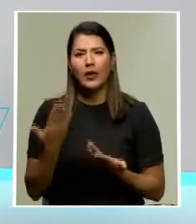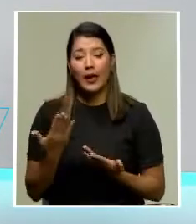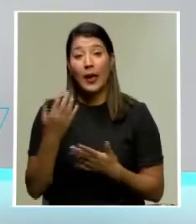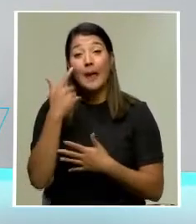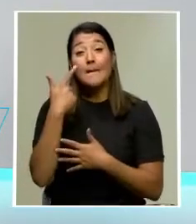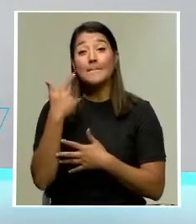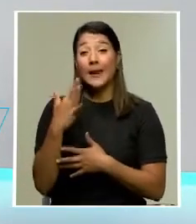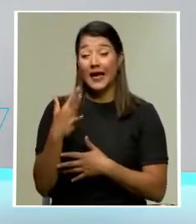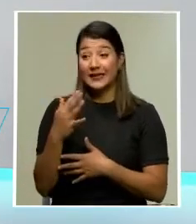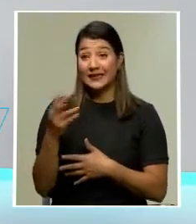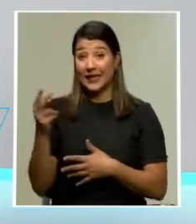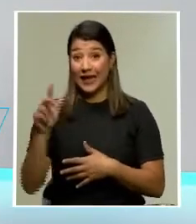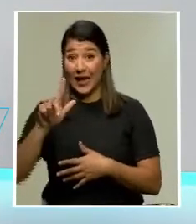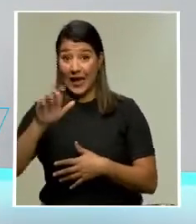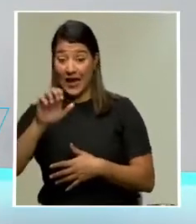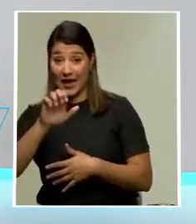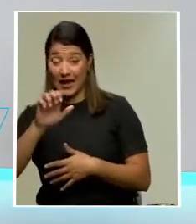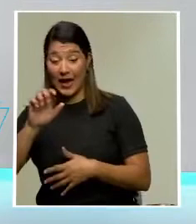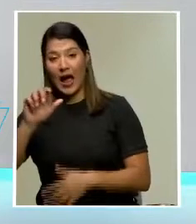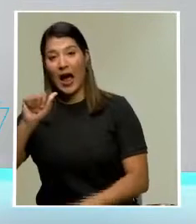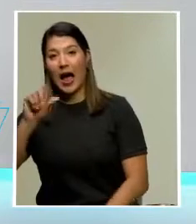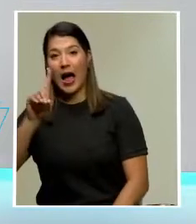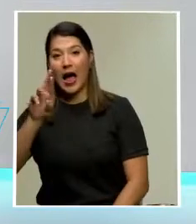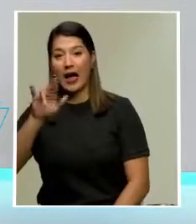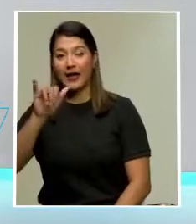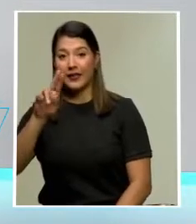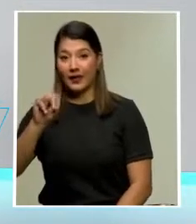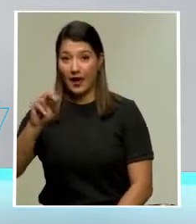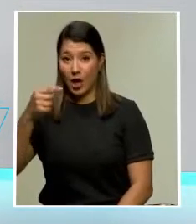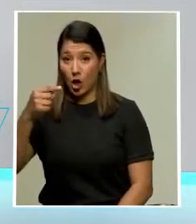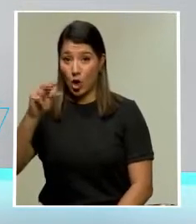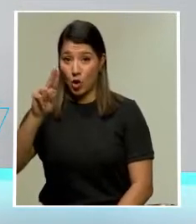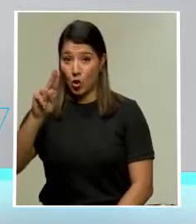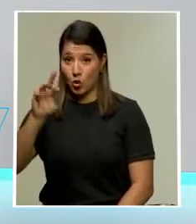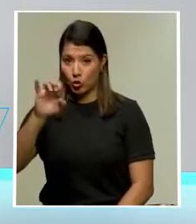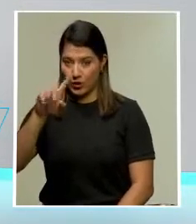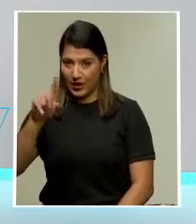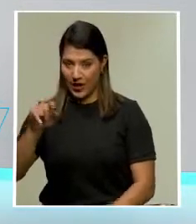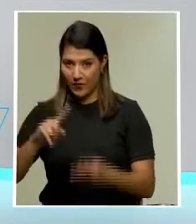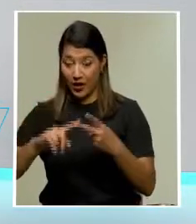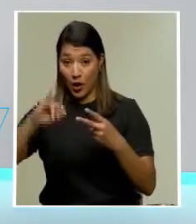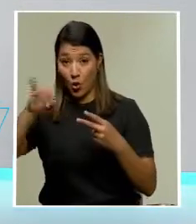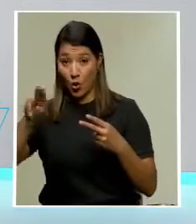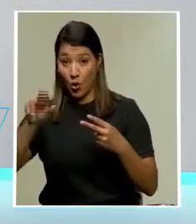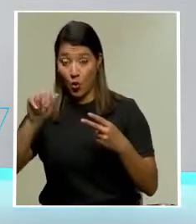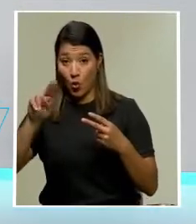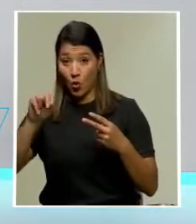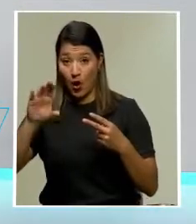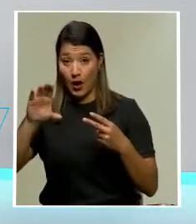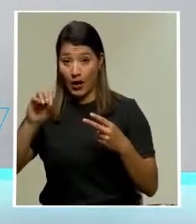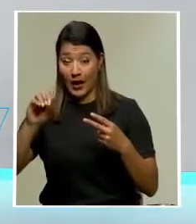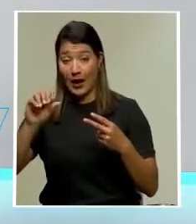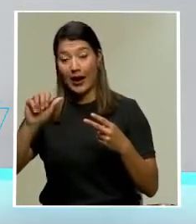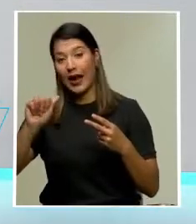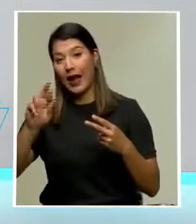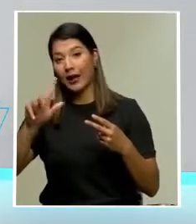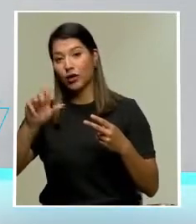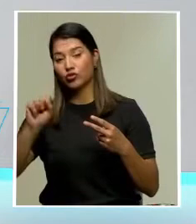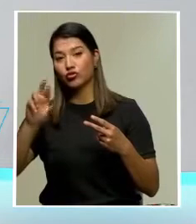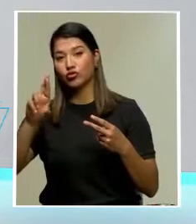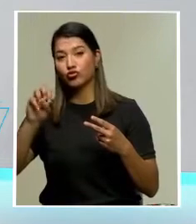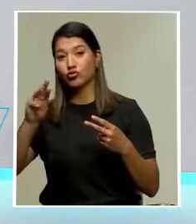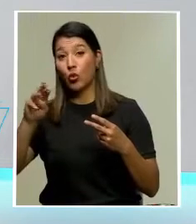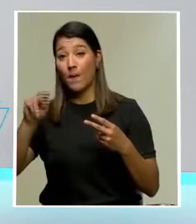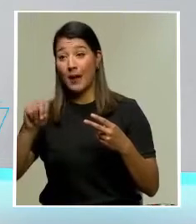presunta difamación en contra de Adrián Gutiérrez, de Juan Carlos Román, que fueron federativos de la Federación Costarricense de Fútbol después de unas declaraciones que dieron en